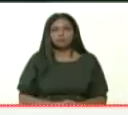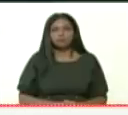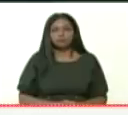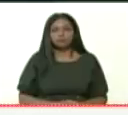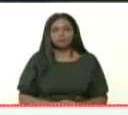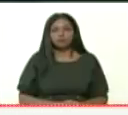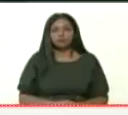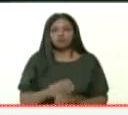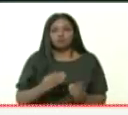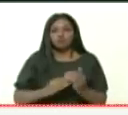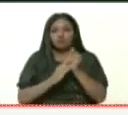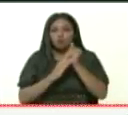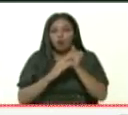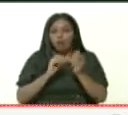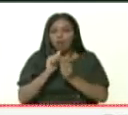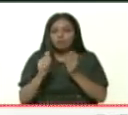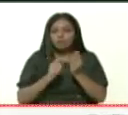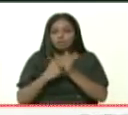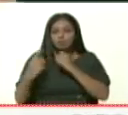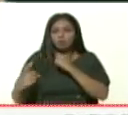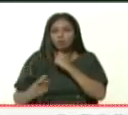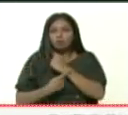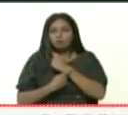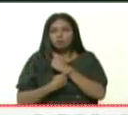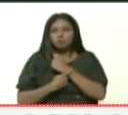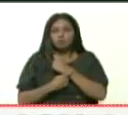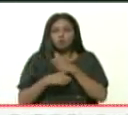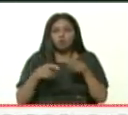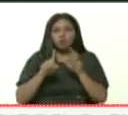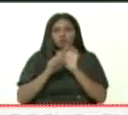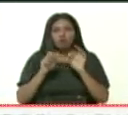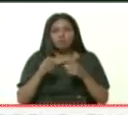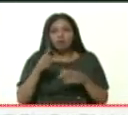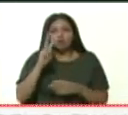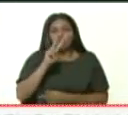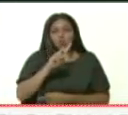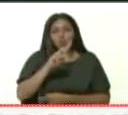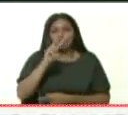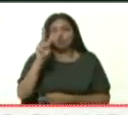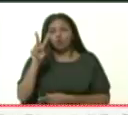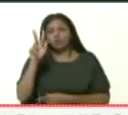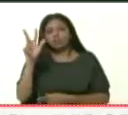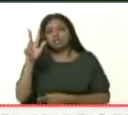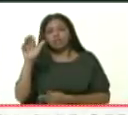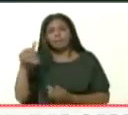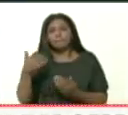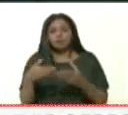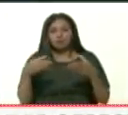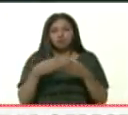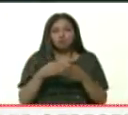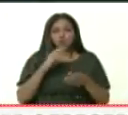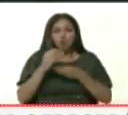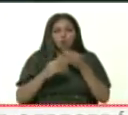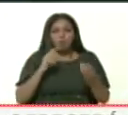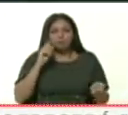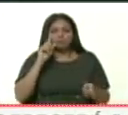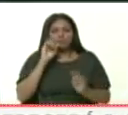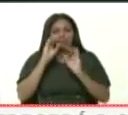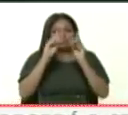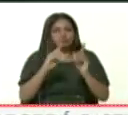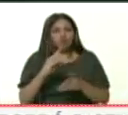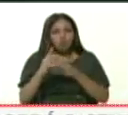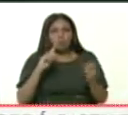seguidores del señor Juan Guaidó, con el número 2 y el número 3 de la banda Los Rastrojos, y ahí decidieron el traslado de Juan